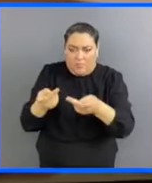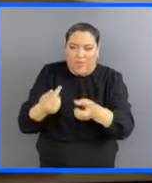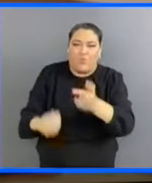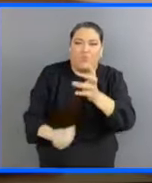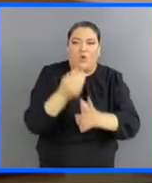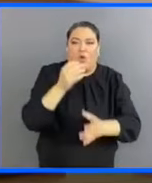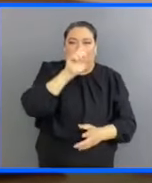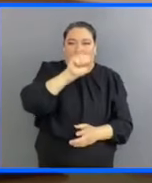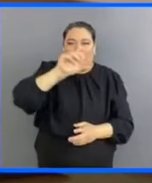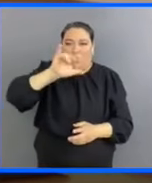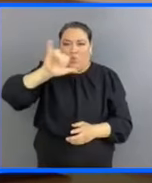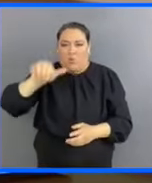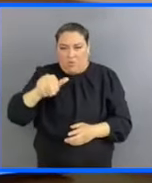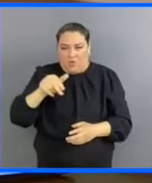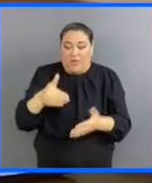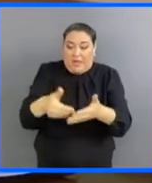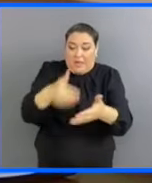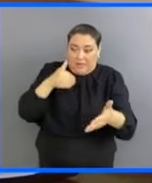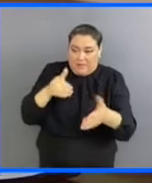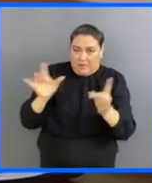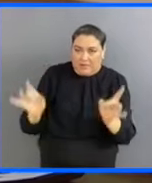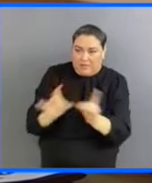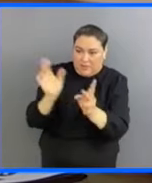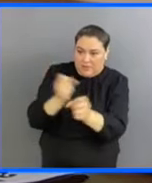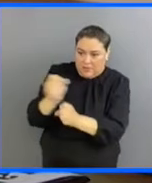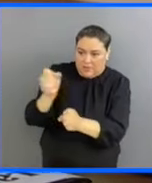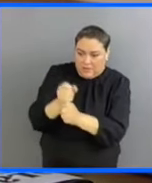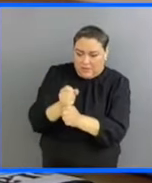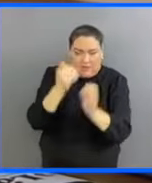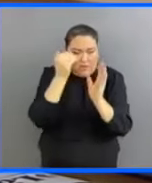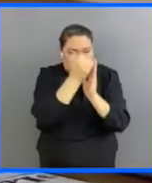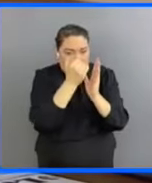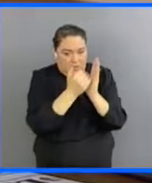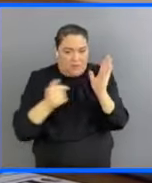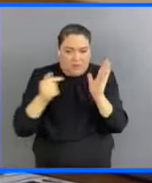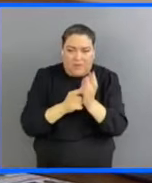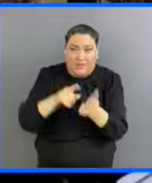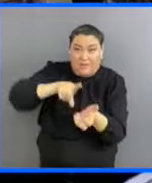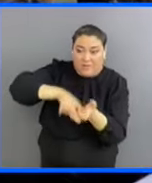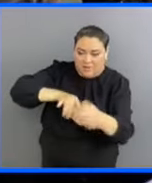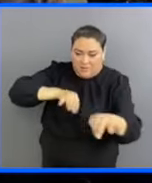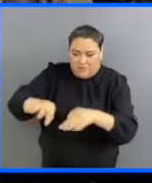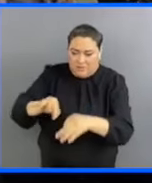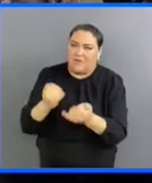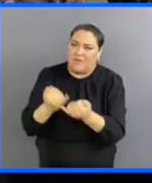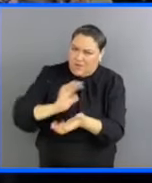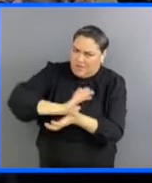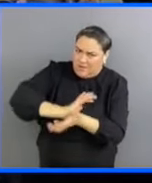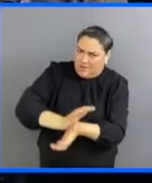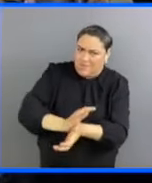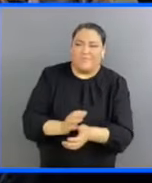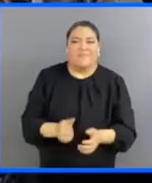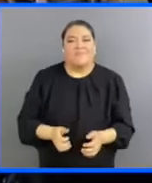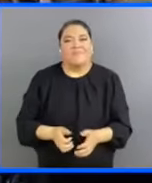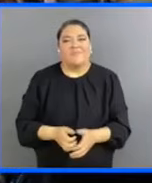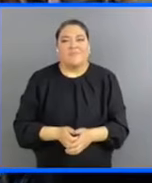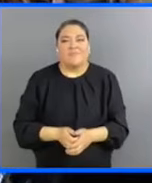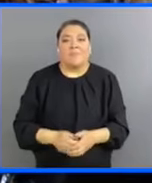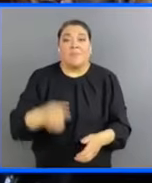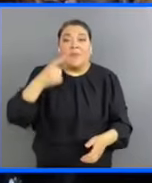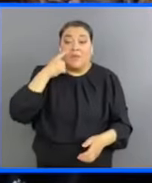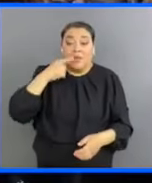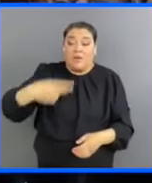protocolo de prevención y atención de la violencia de género, laboral y discriminación. Con la consigna